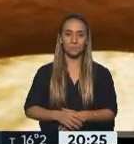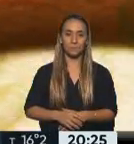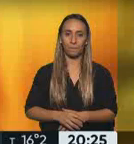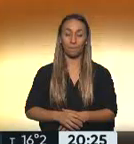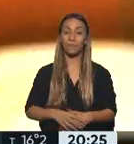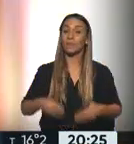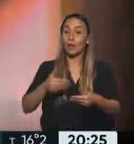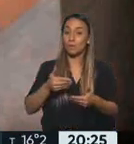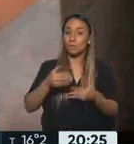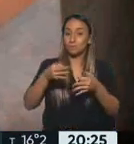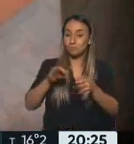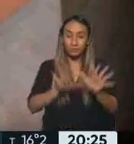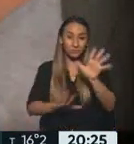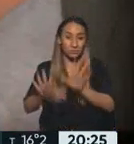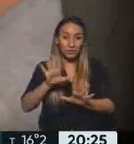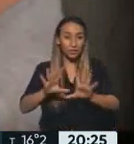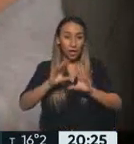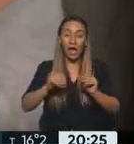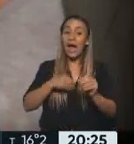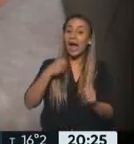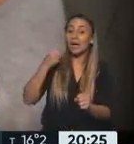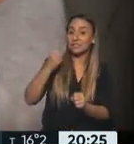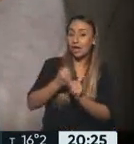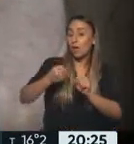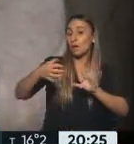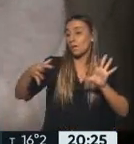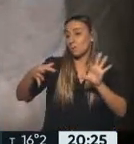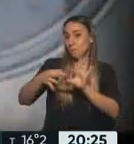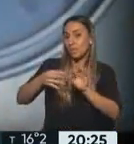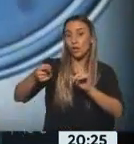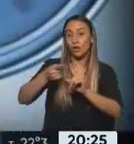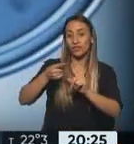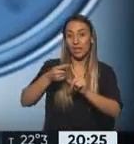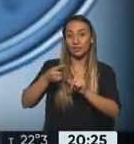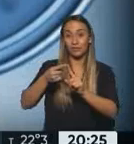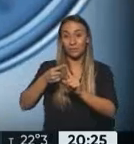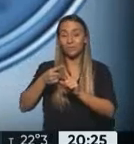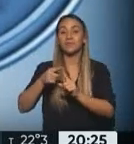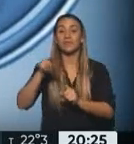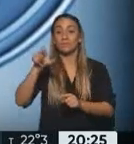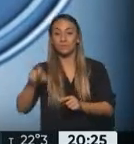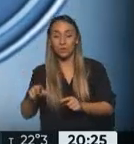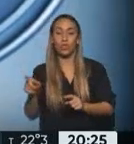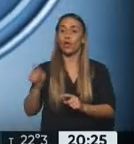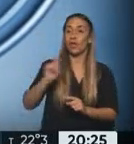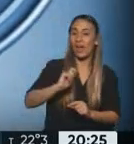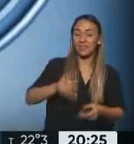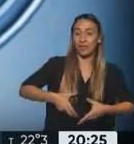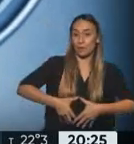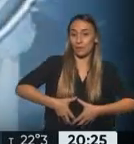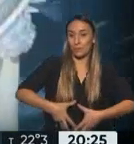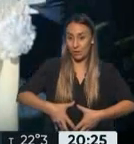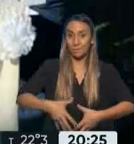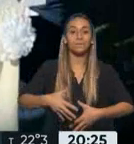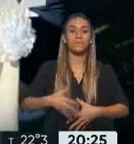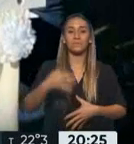El proceso previo hasta la definitiva conexión entre donante y gestante requiere de una serie de estudios y chequeos